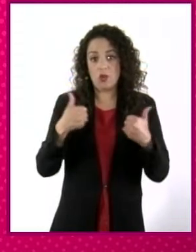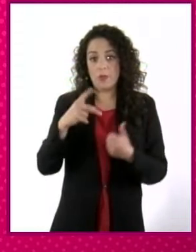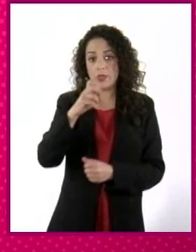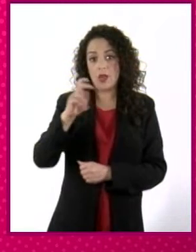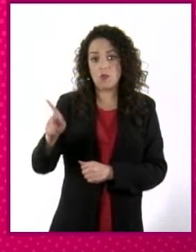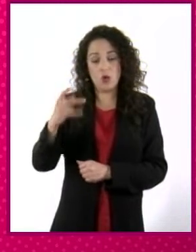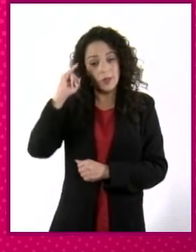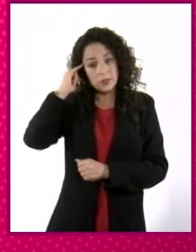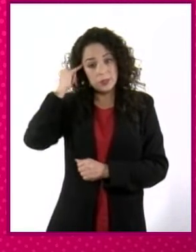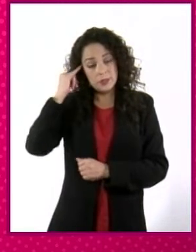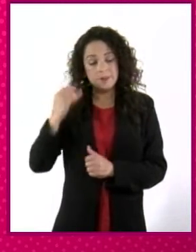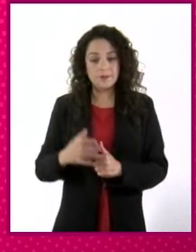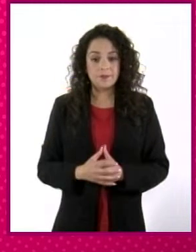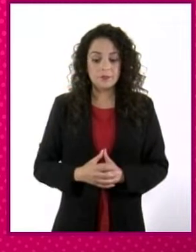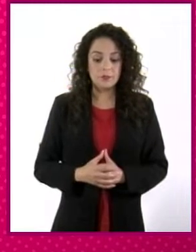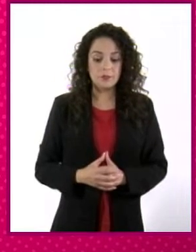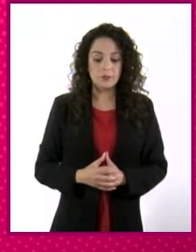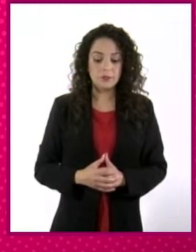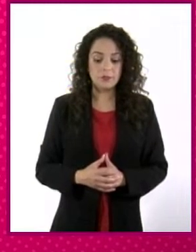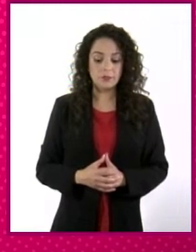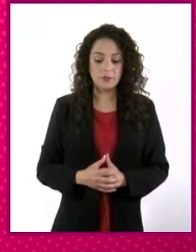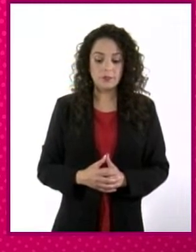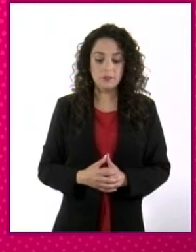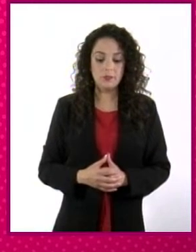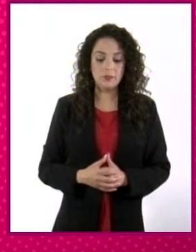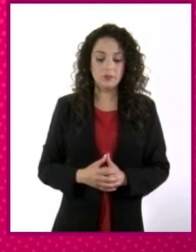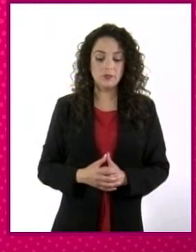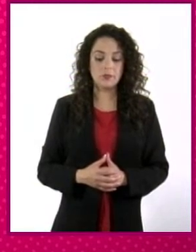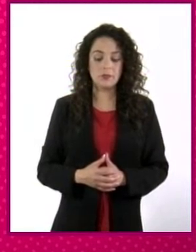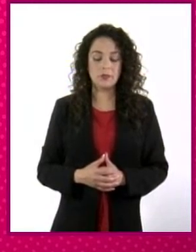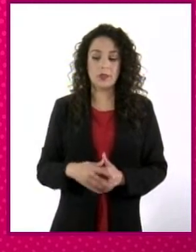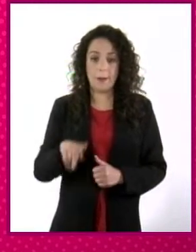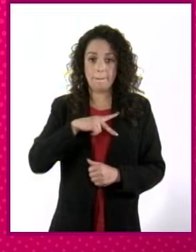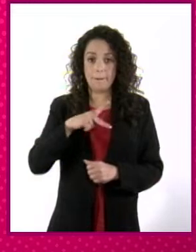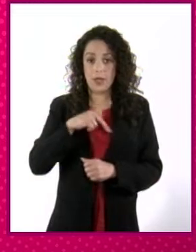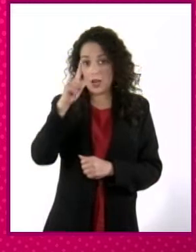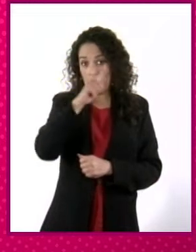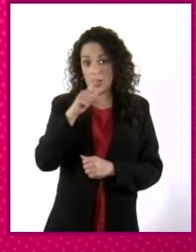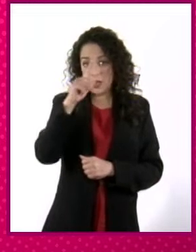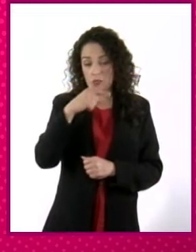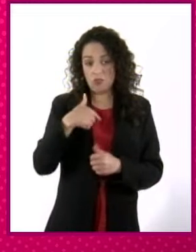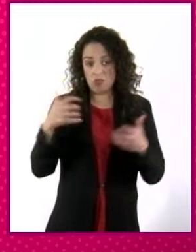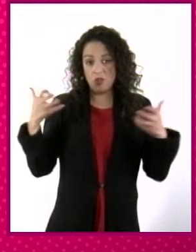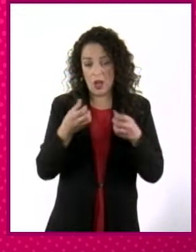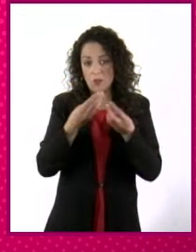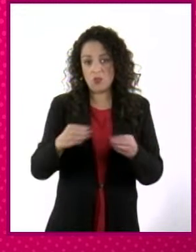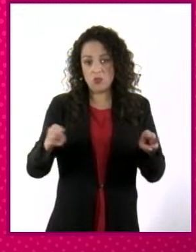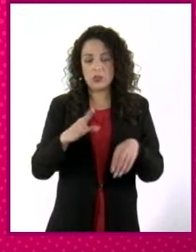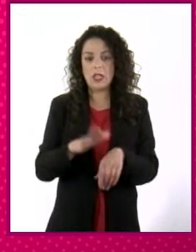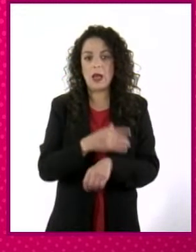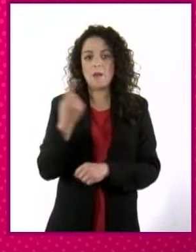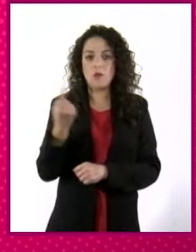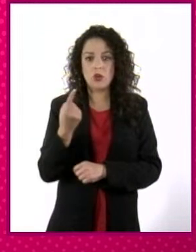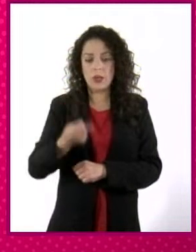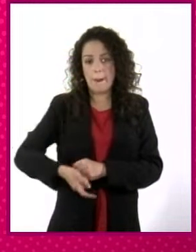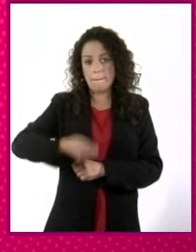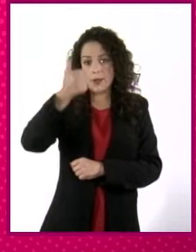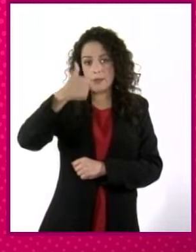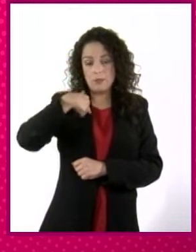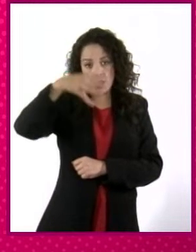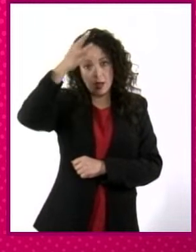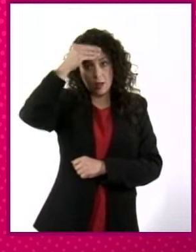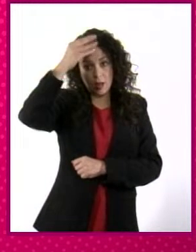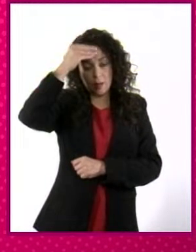originarios. Nosotros hacemos música en nuestra lengua precisamente porque la primera lengua que aprendemos en